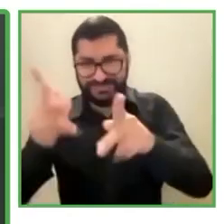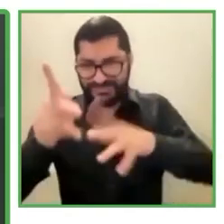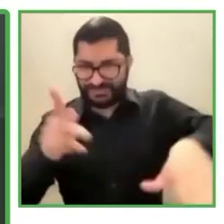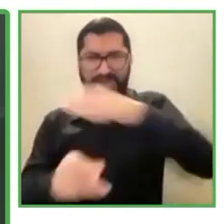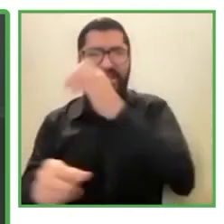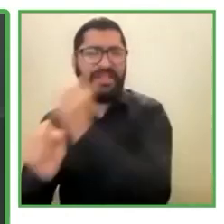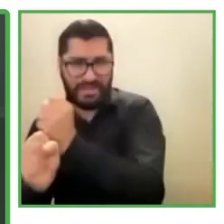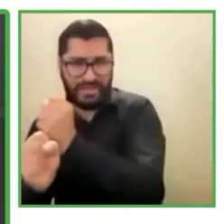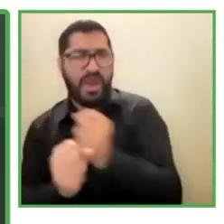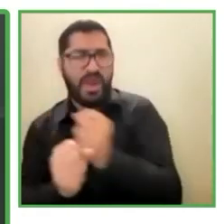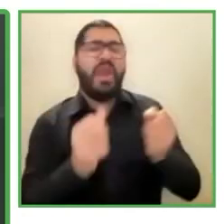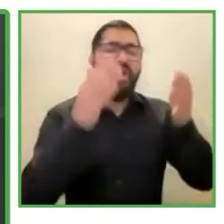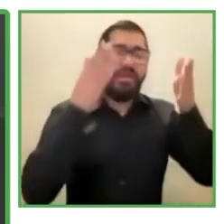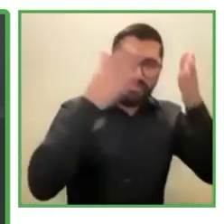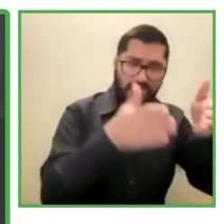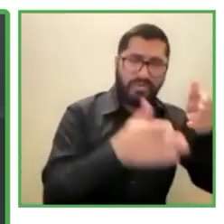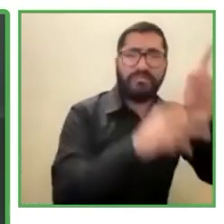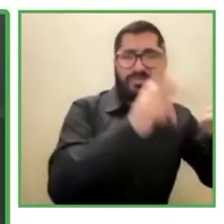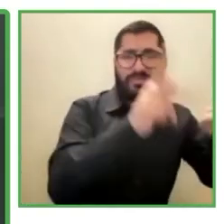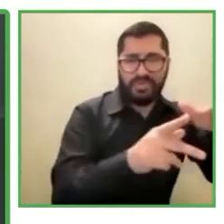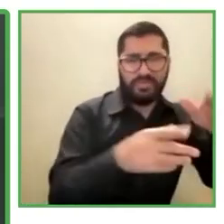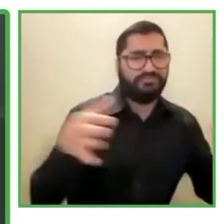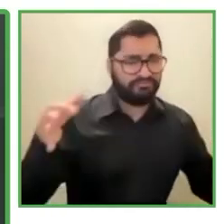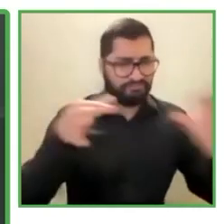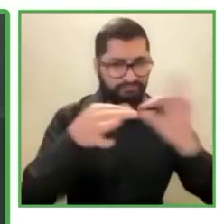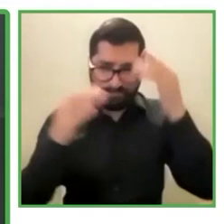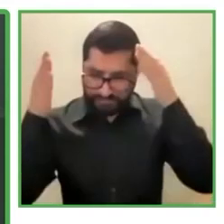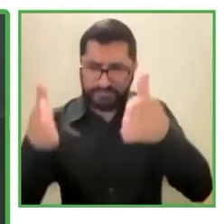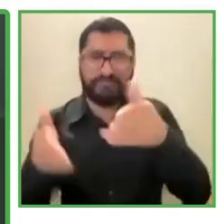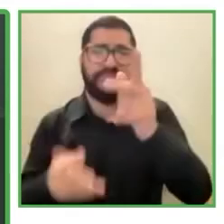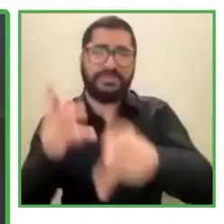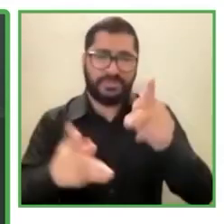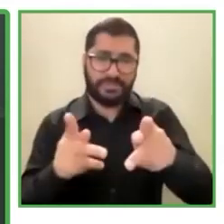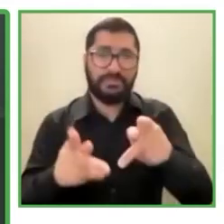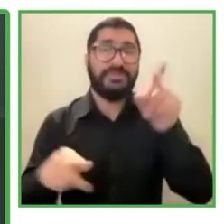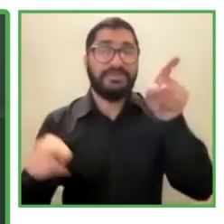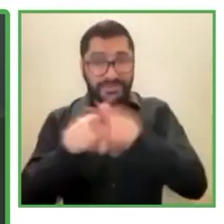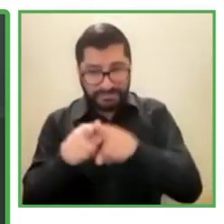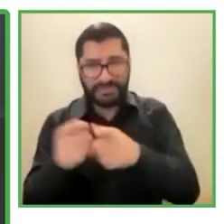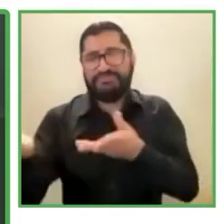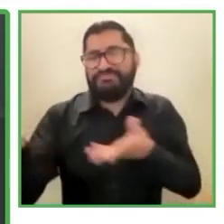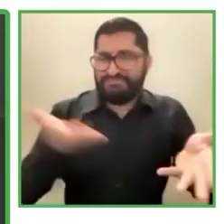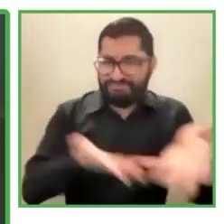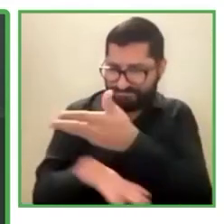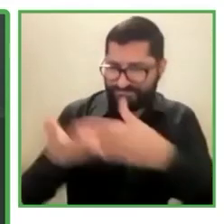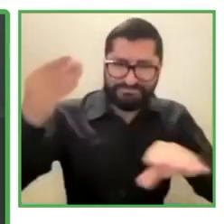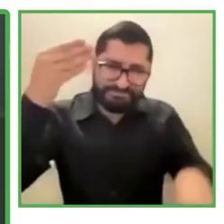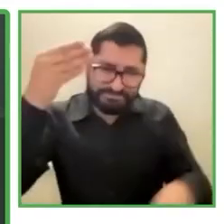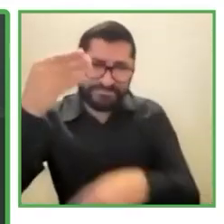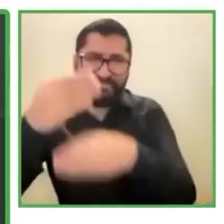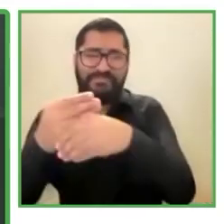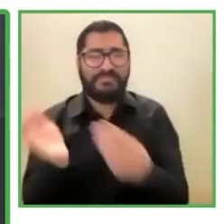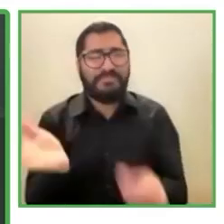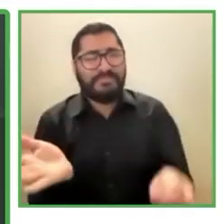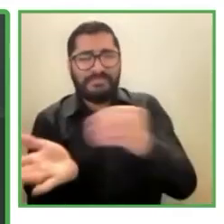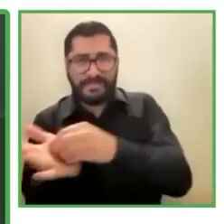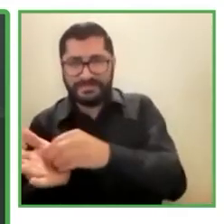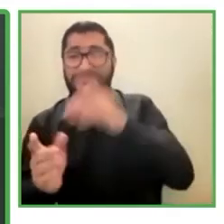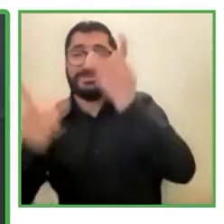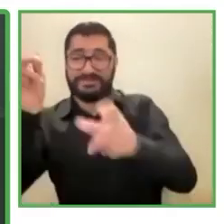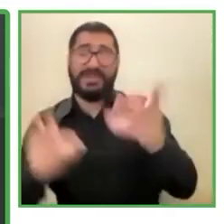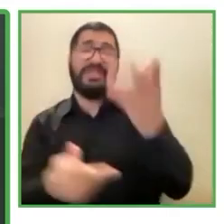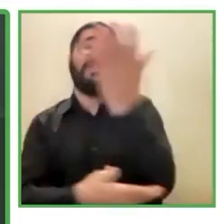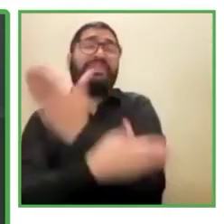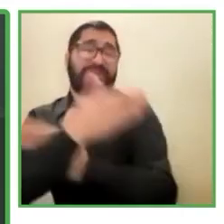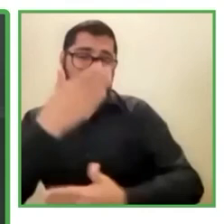e instituciones de diálogo social deben incluir más decisivamente a las personas con discapacidad. Esto permitiría avanzar